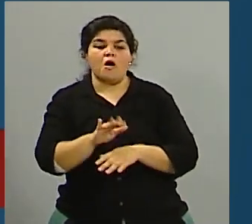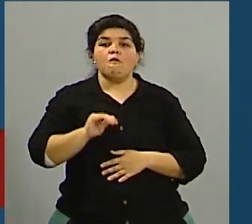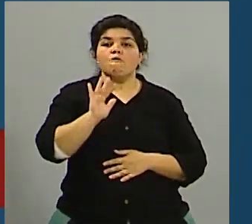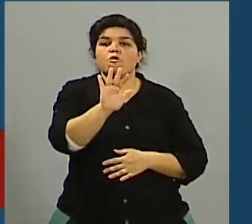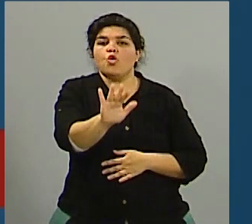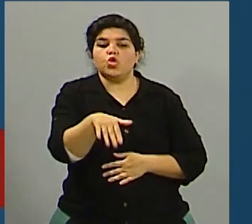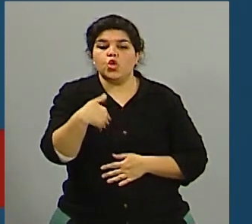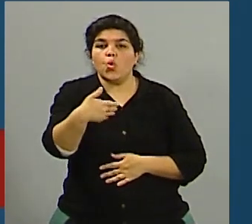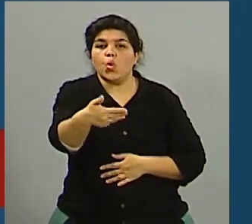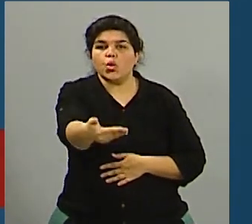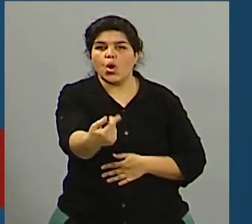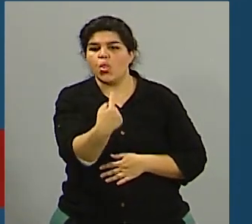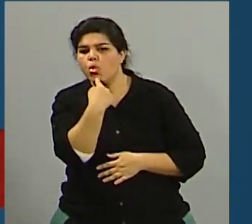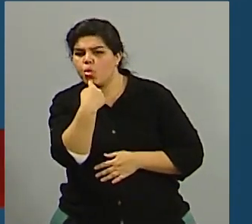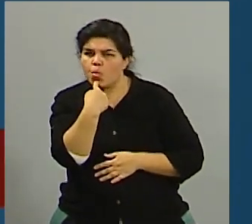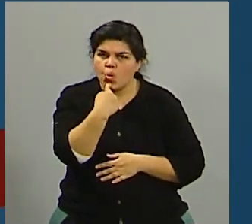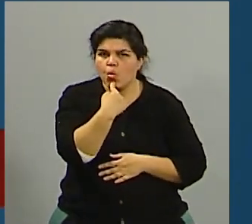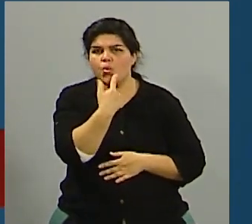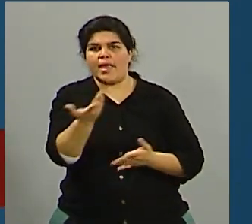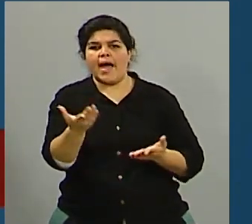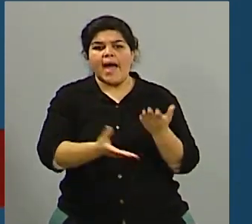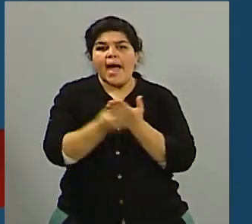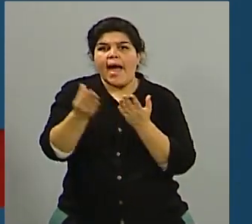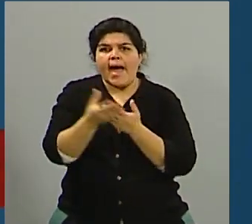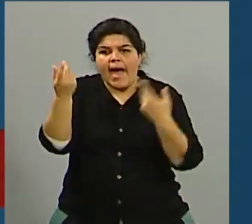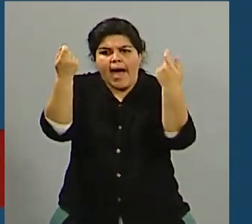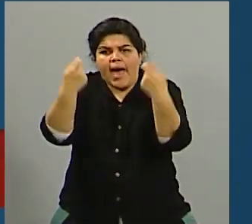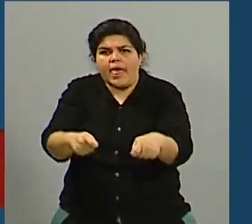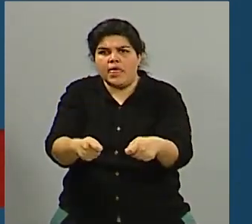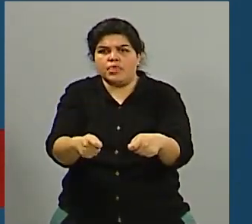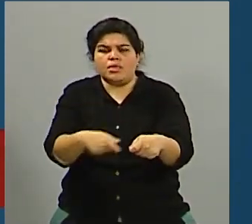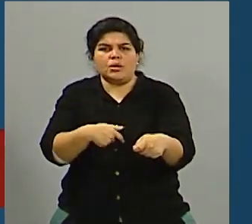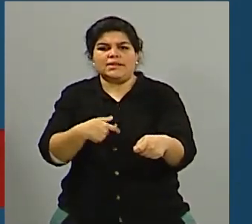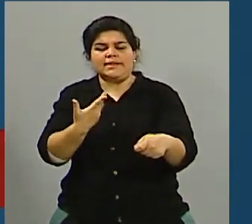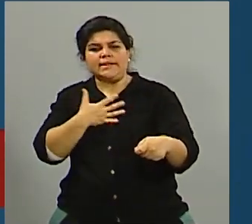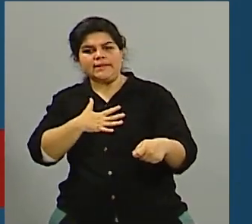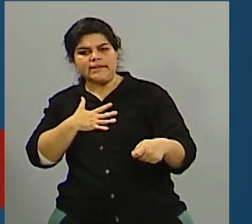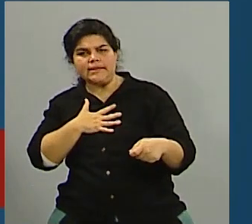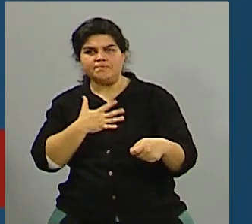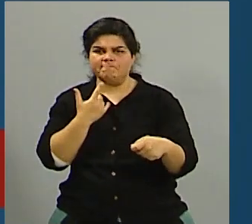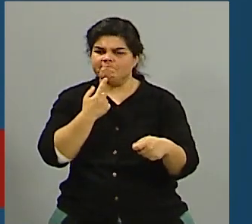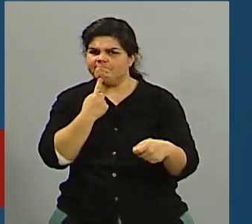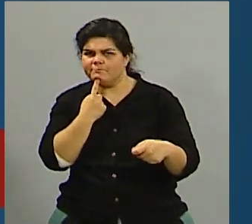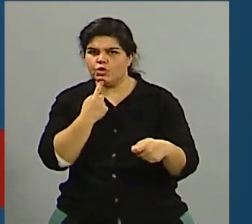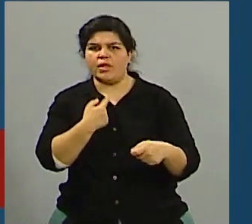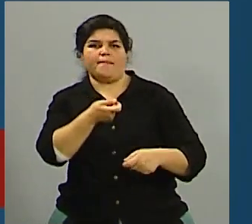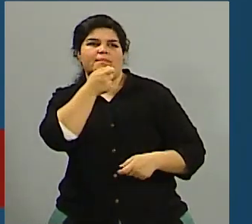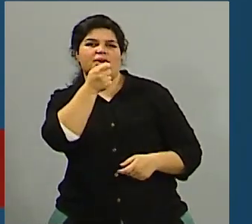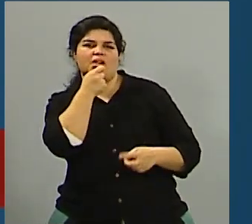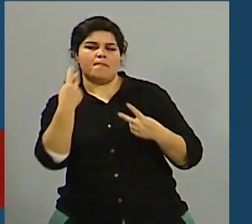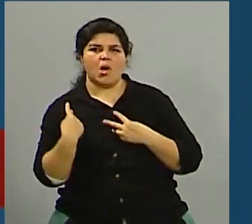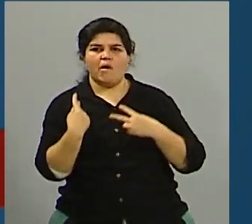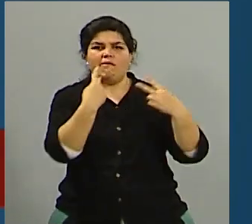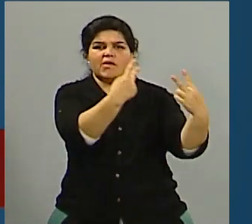frente a determinados gastos. Ya no sabes si, no sé, meterte a pagar un viaje en